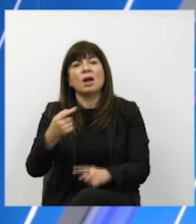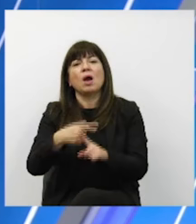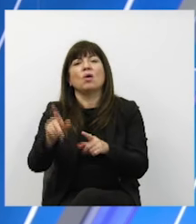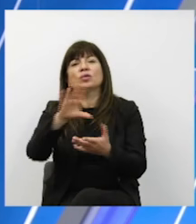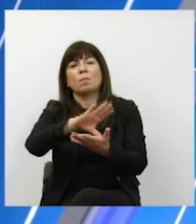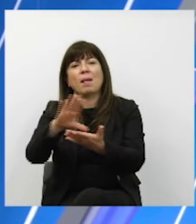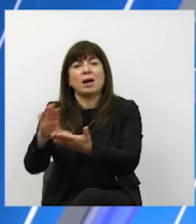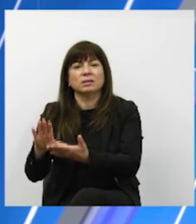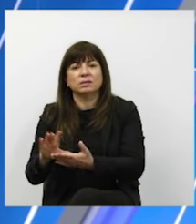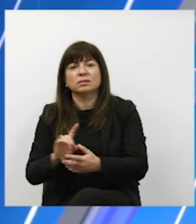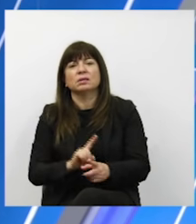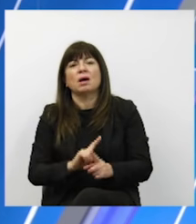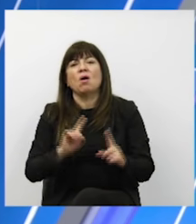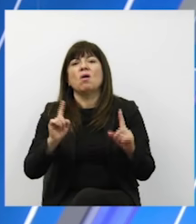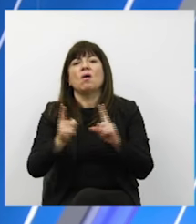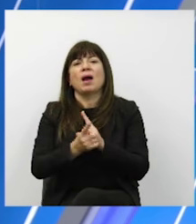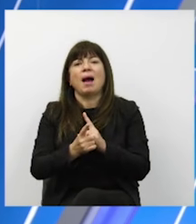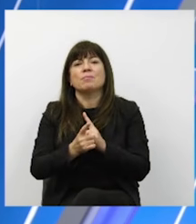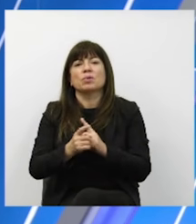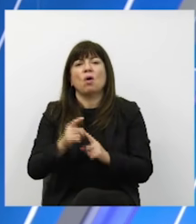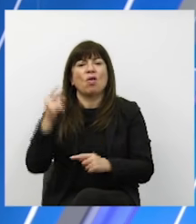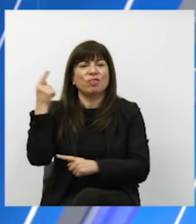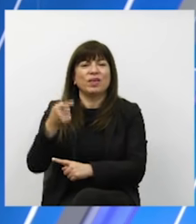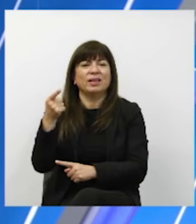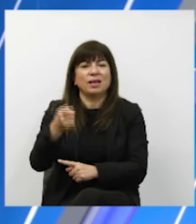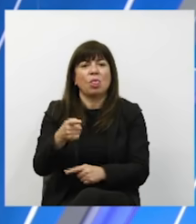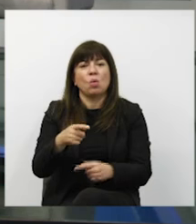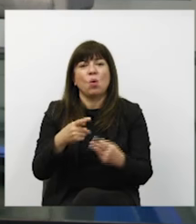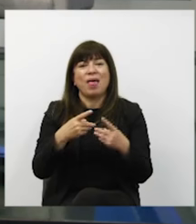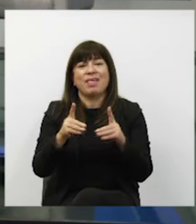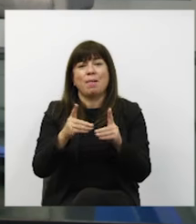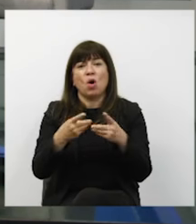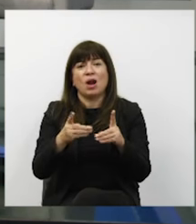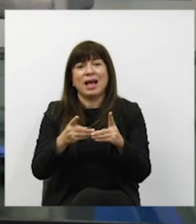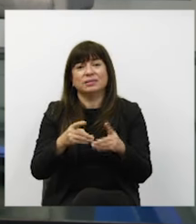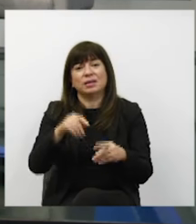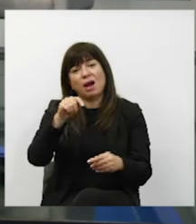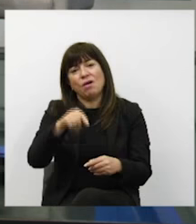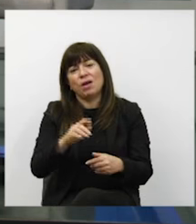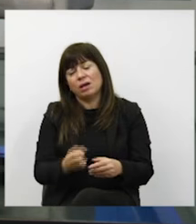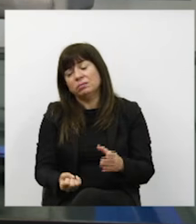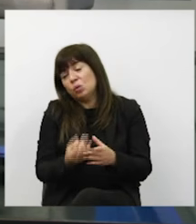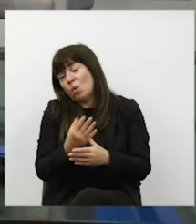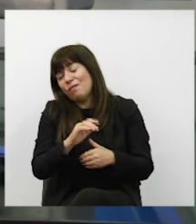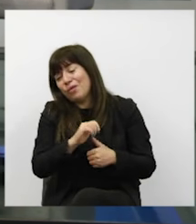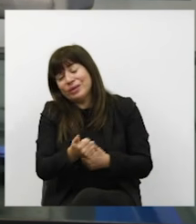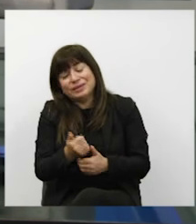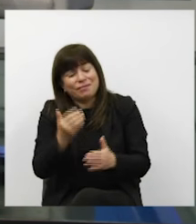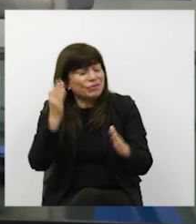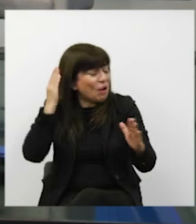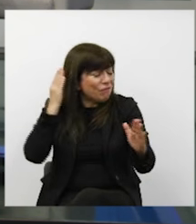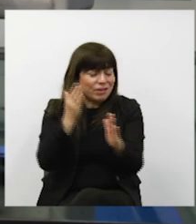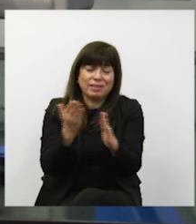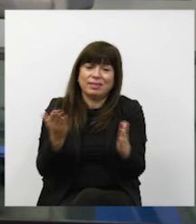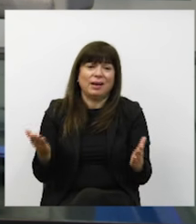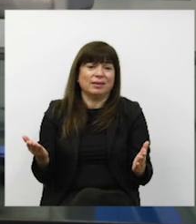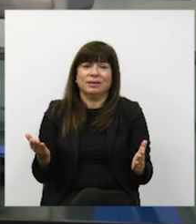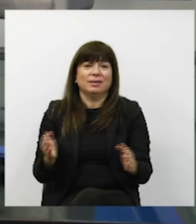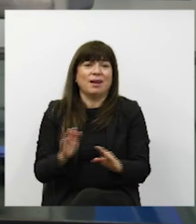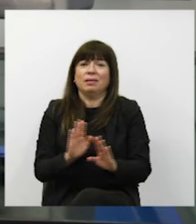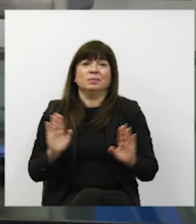externas, fue el cambio desde la dictadura a la democracia, y ahora tenemos este nuevo desafío y tenemos que afrontarlo, y